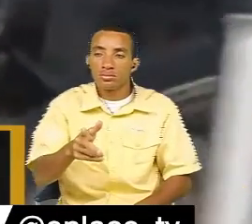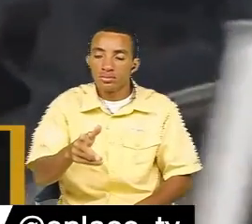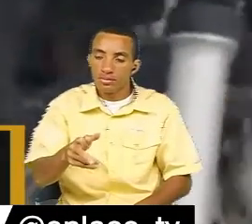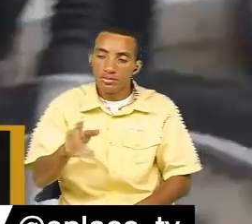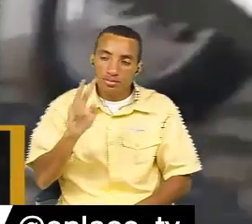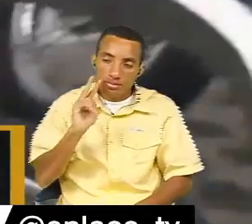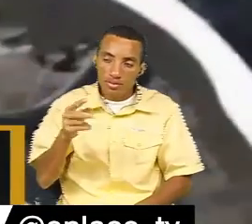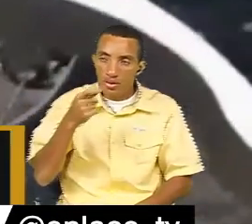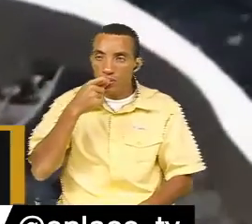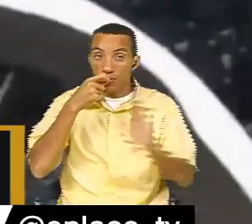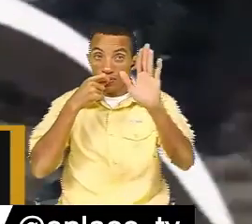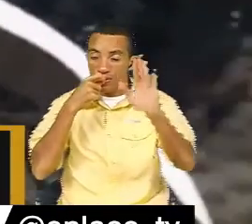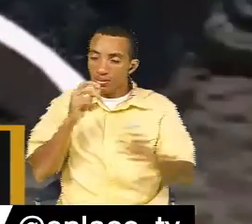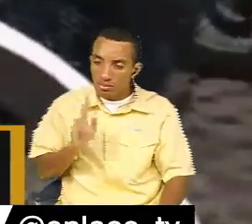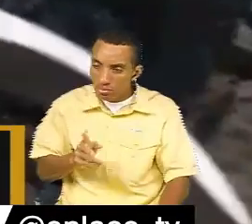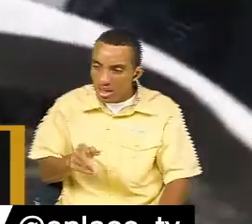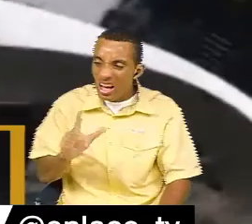más de una vez